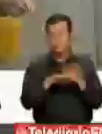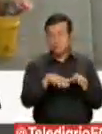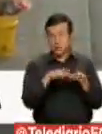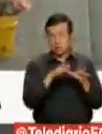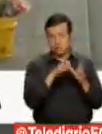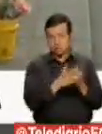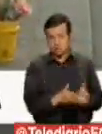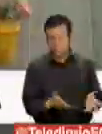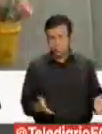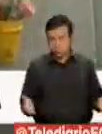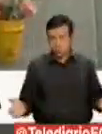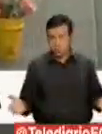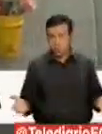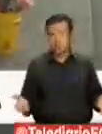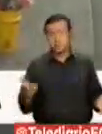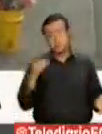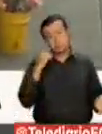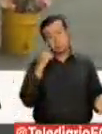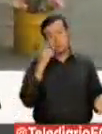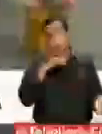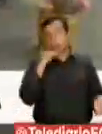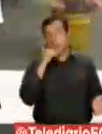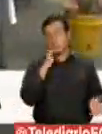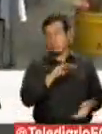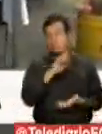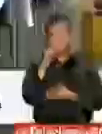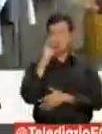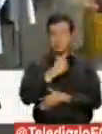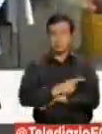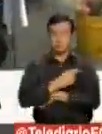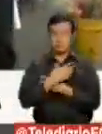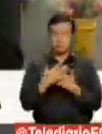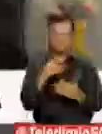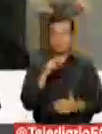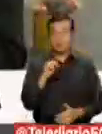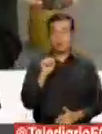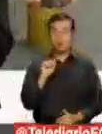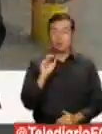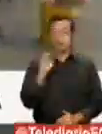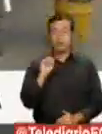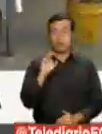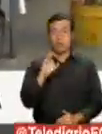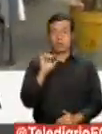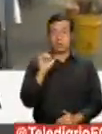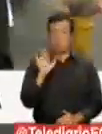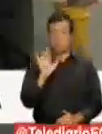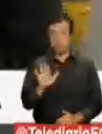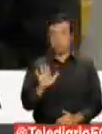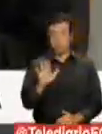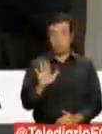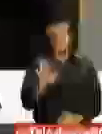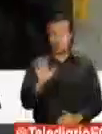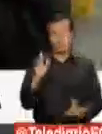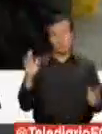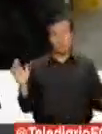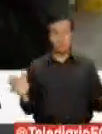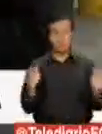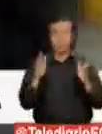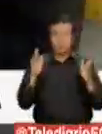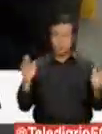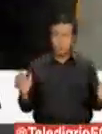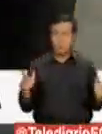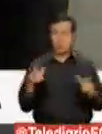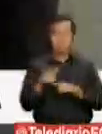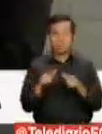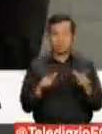ahí, que pueden ser una buena alternativa para este día. Nancy Benavides, quien es un poco la promotora de esta feria